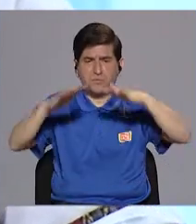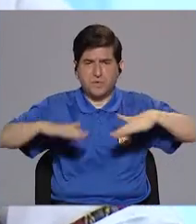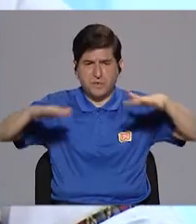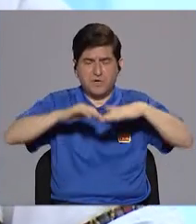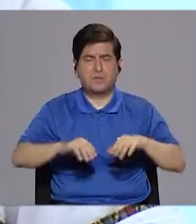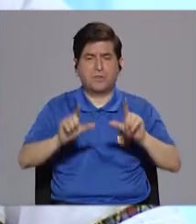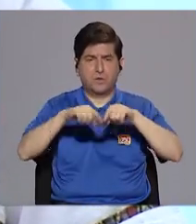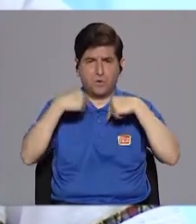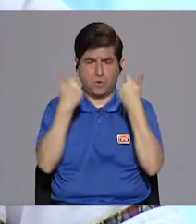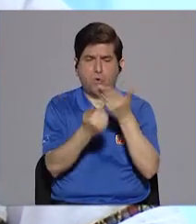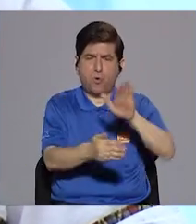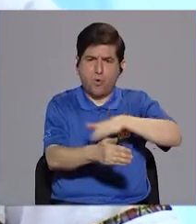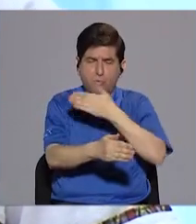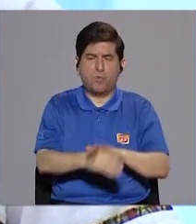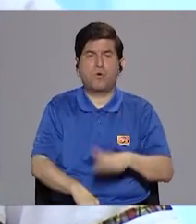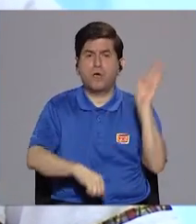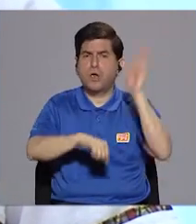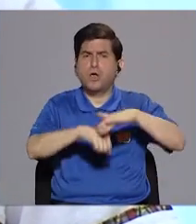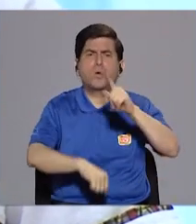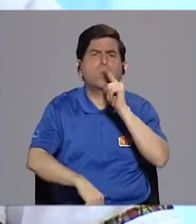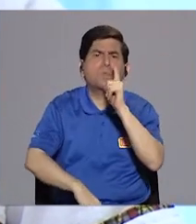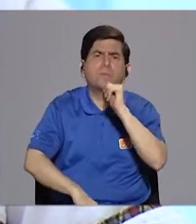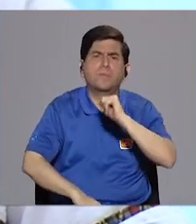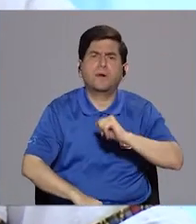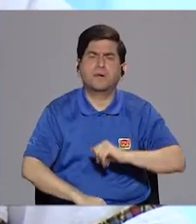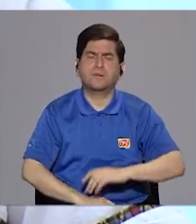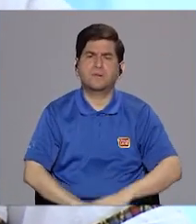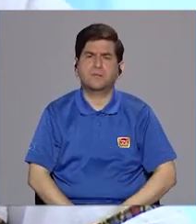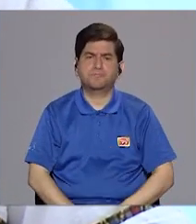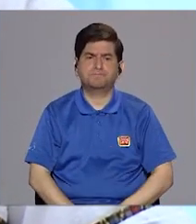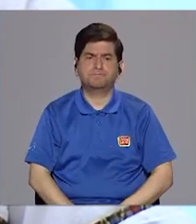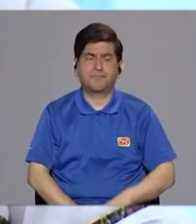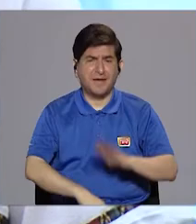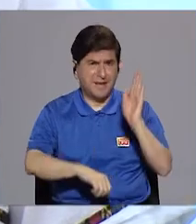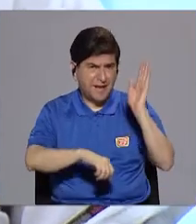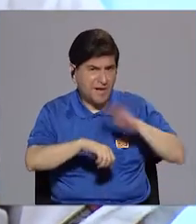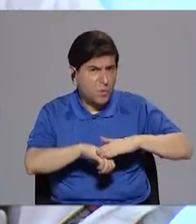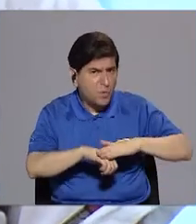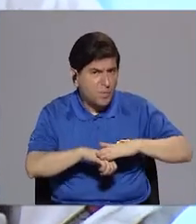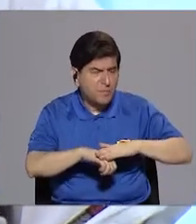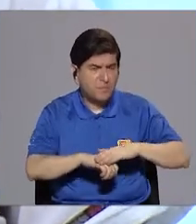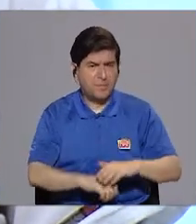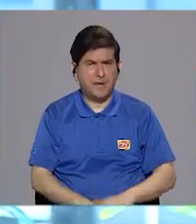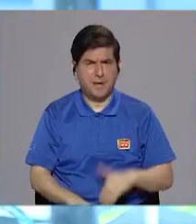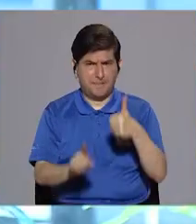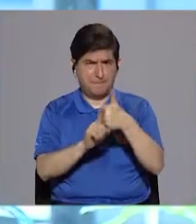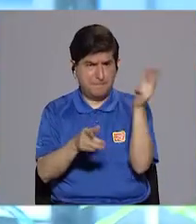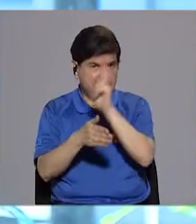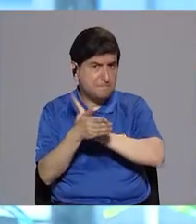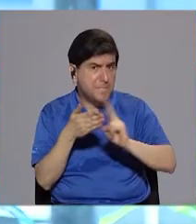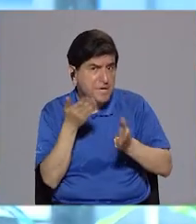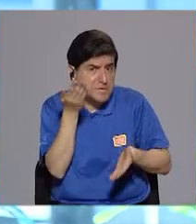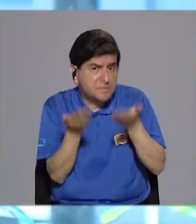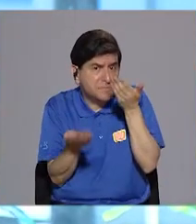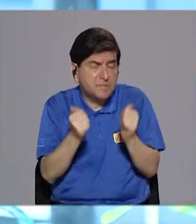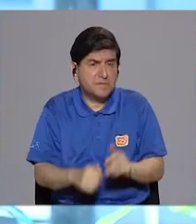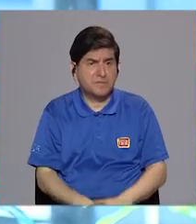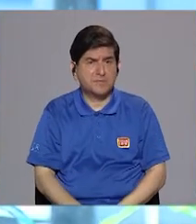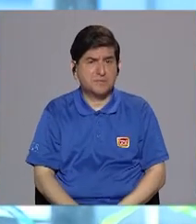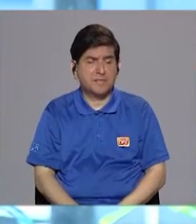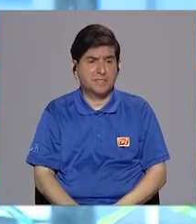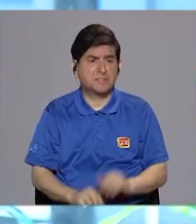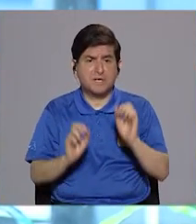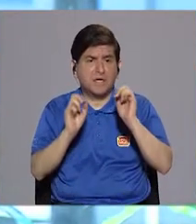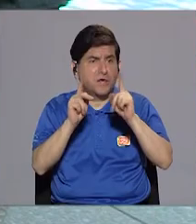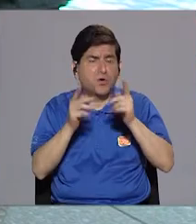orquestas. ¿Quién tiene la culpa? ¿Quién tiene la culpa de esto? Pues la propia bueno, universidad que no han perfil de